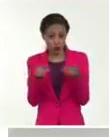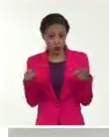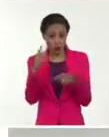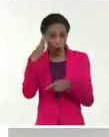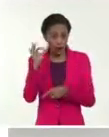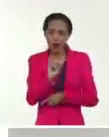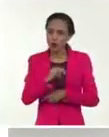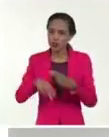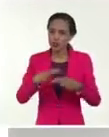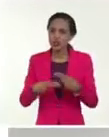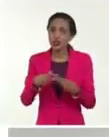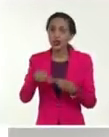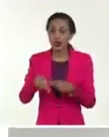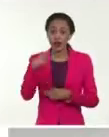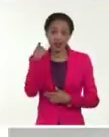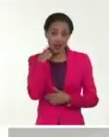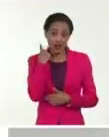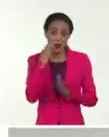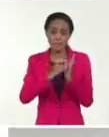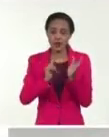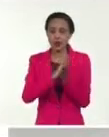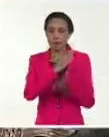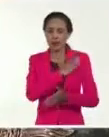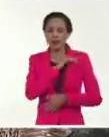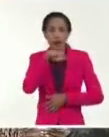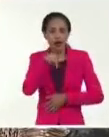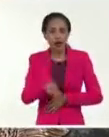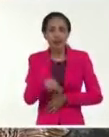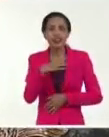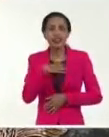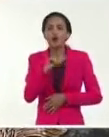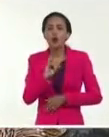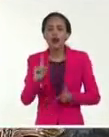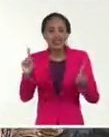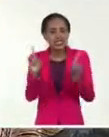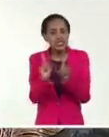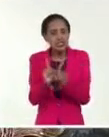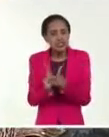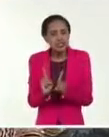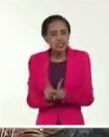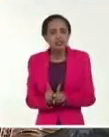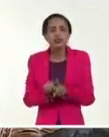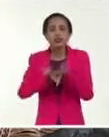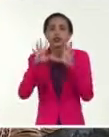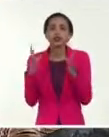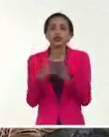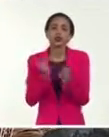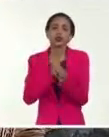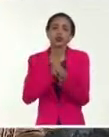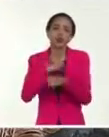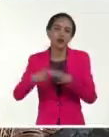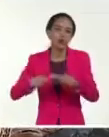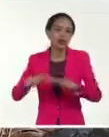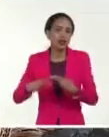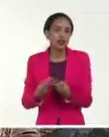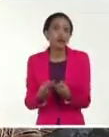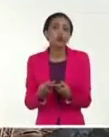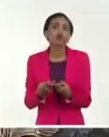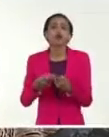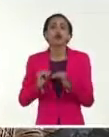mes de marzo. La revista reúne también no solo una síntesis de todas las actividades que se desarrollaron,